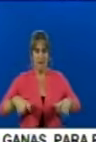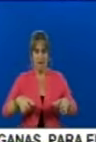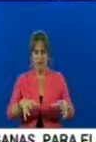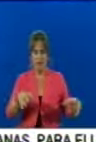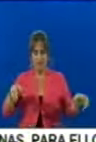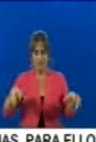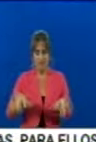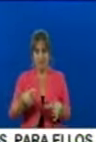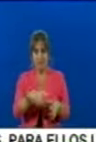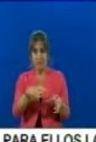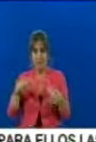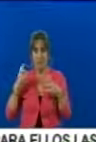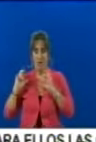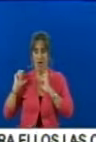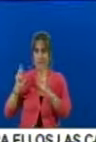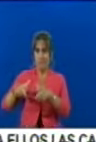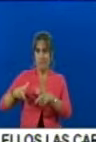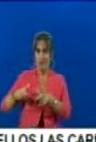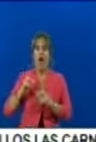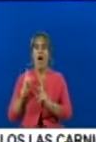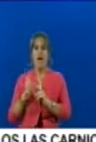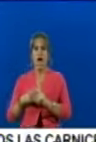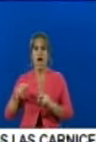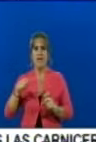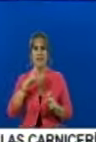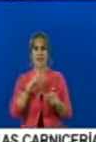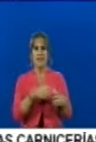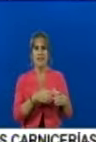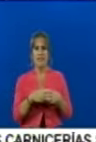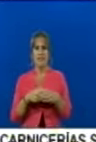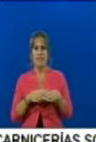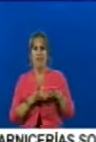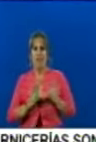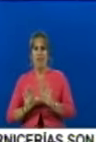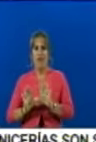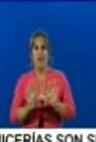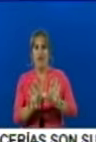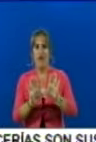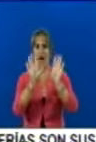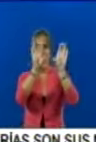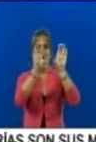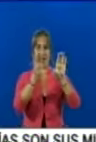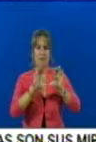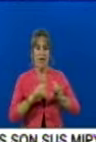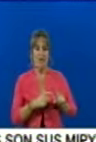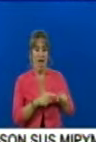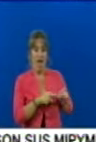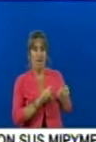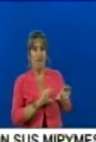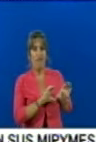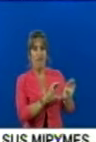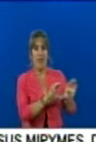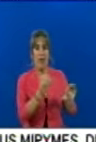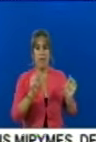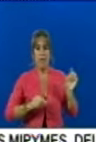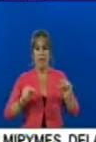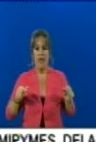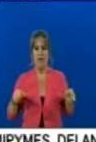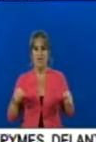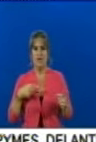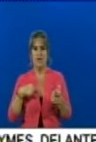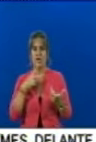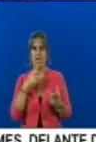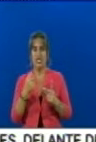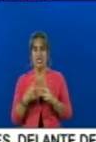en la bodega del buque, y son trasladadas con los equipos de arrastre al almacén. Contamos además con un personal, los